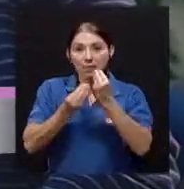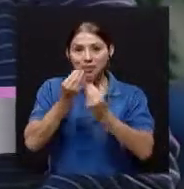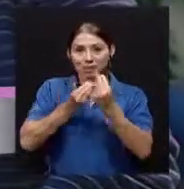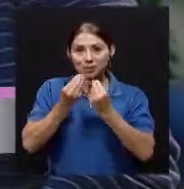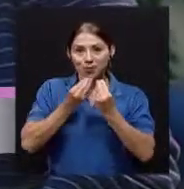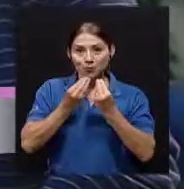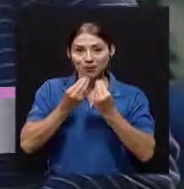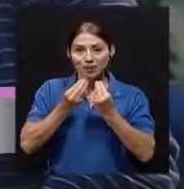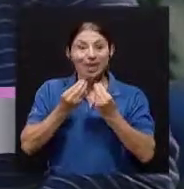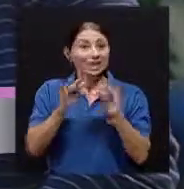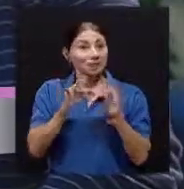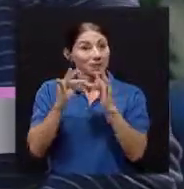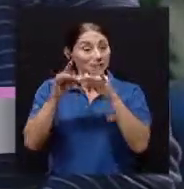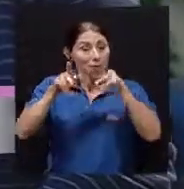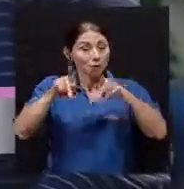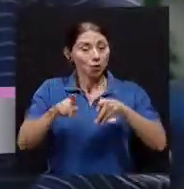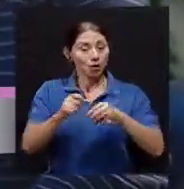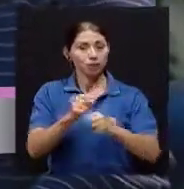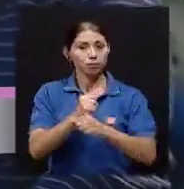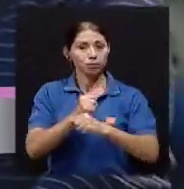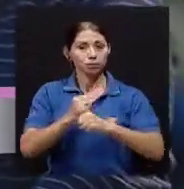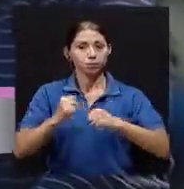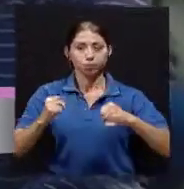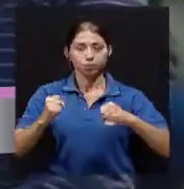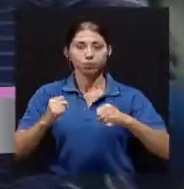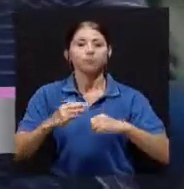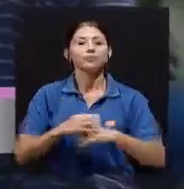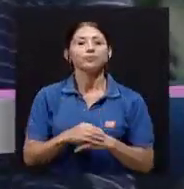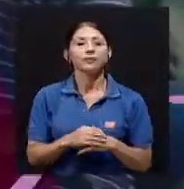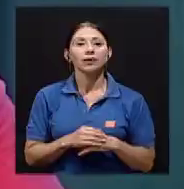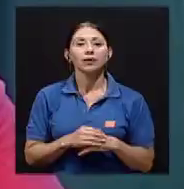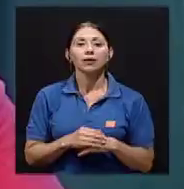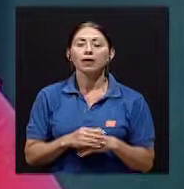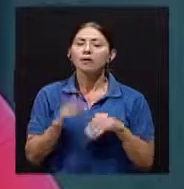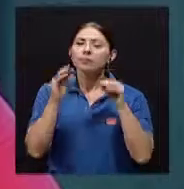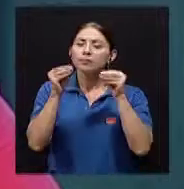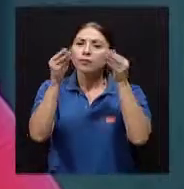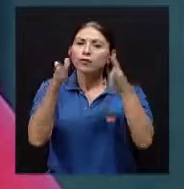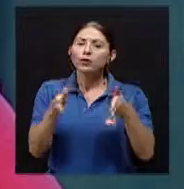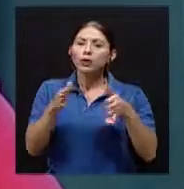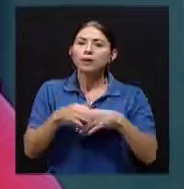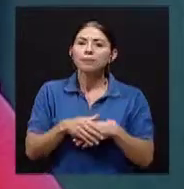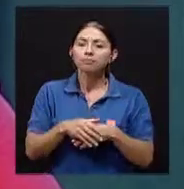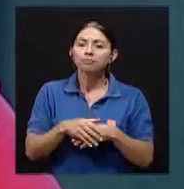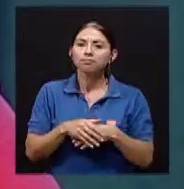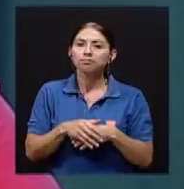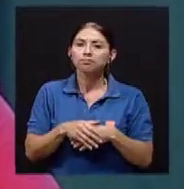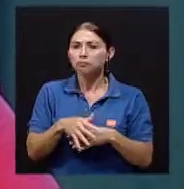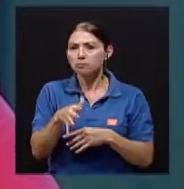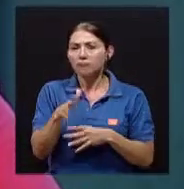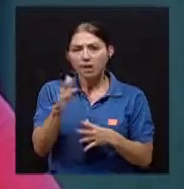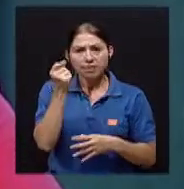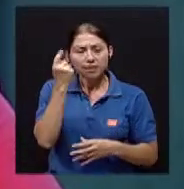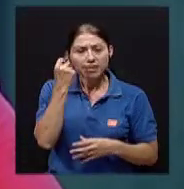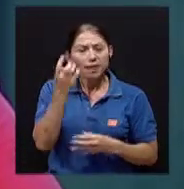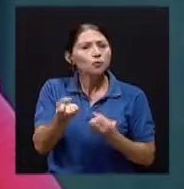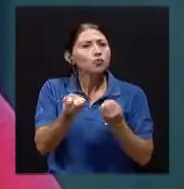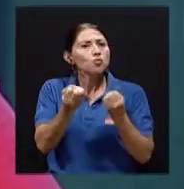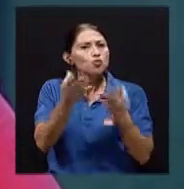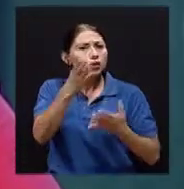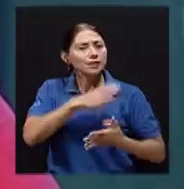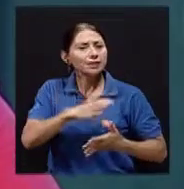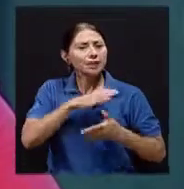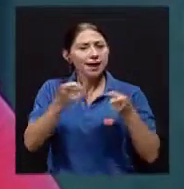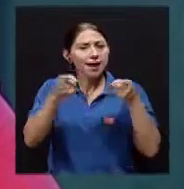personas en estado de obesidad. Profesora, Más o menos, bueno, podemos entender que hay muchos factores